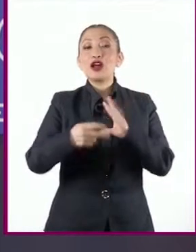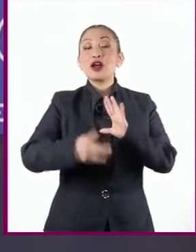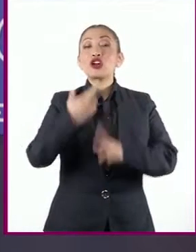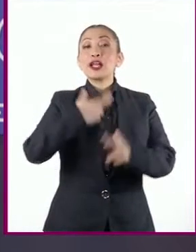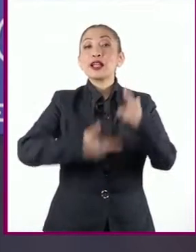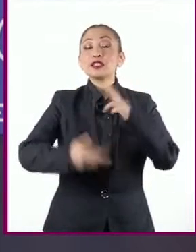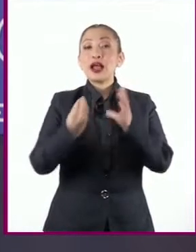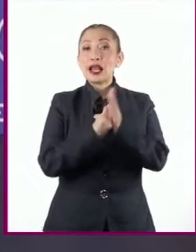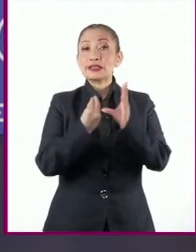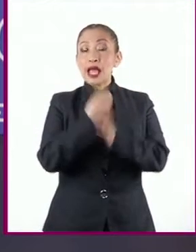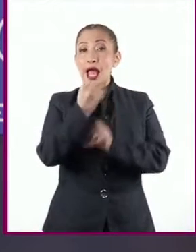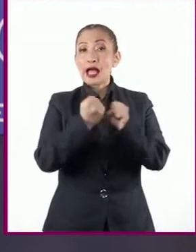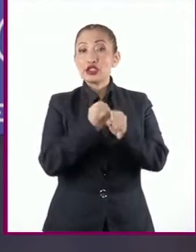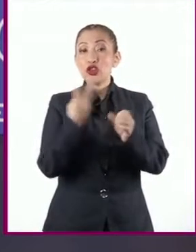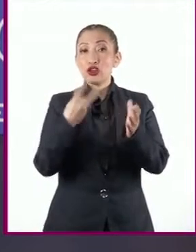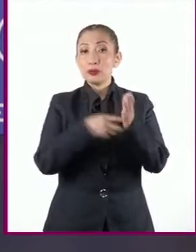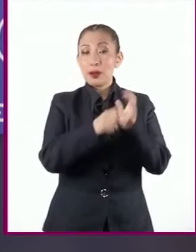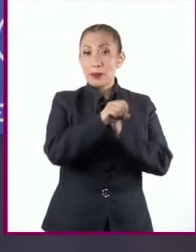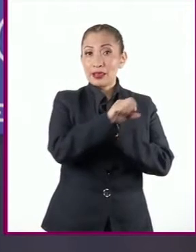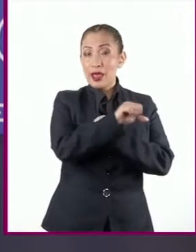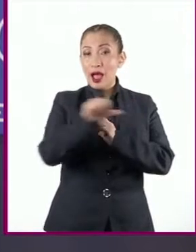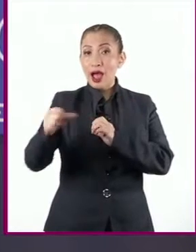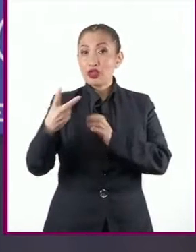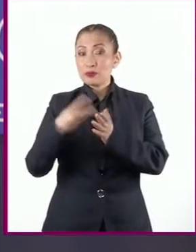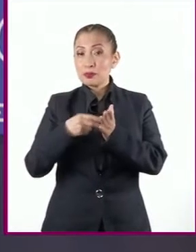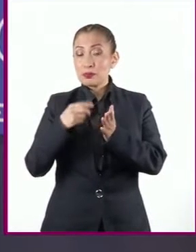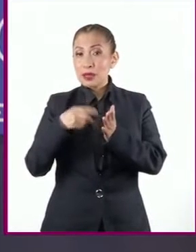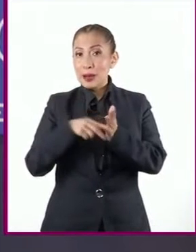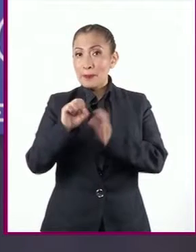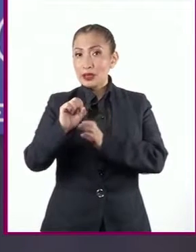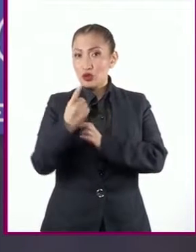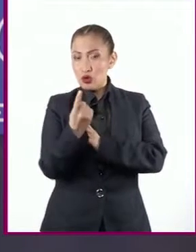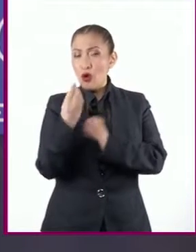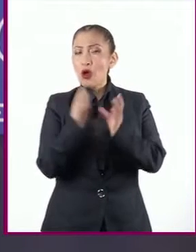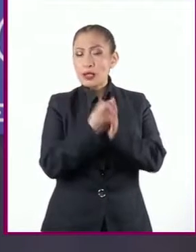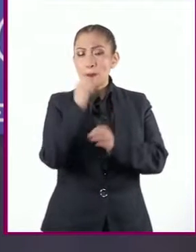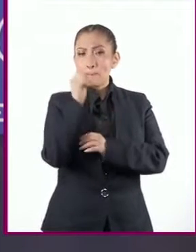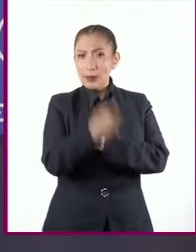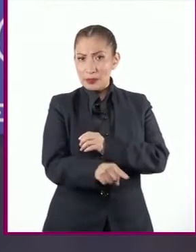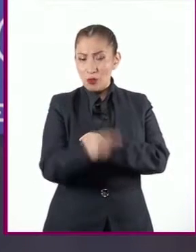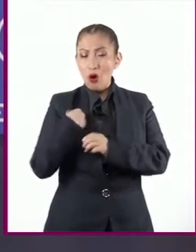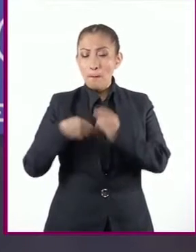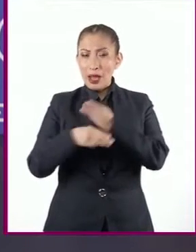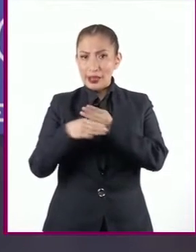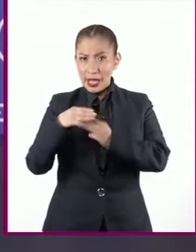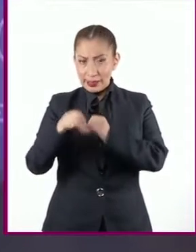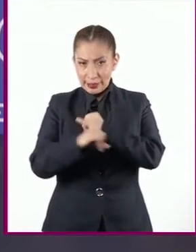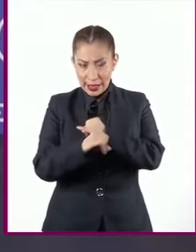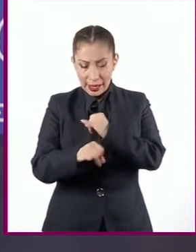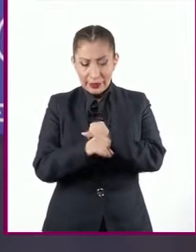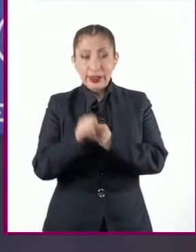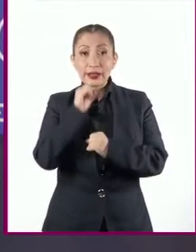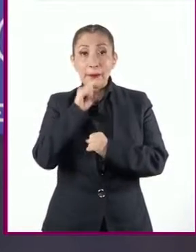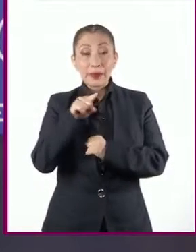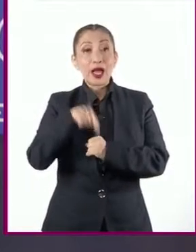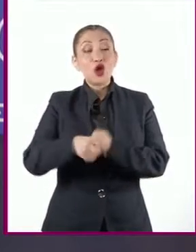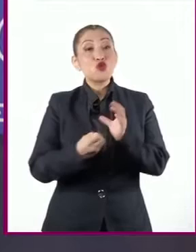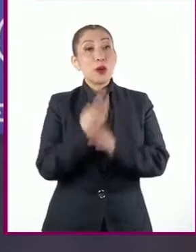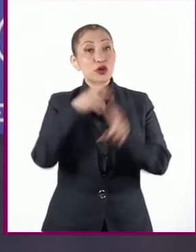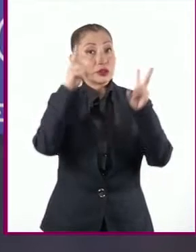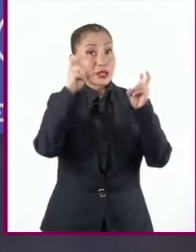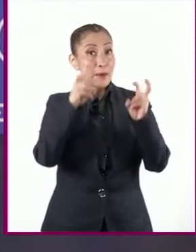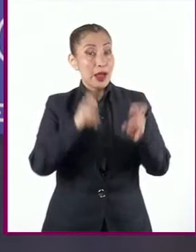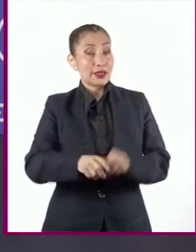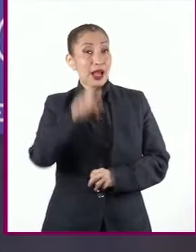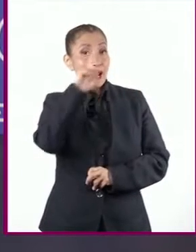a clases para el ciclo escolar 2020-2021, que será a través de clases, recursos en línea y en nuestro caso con nuevos programas